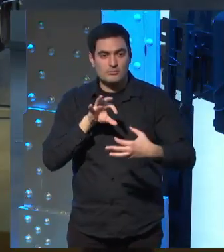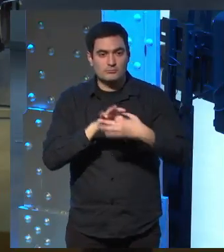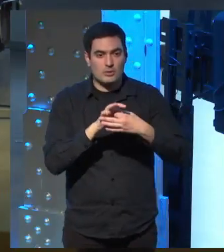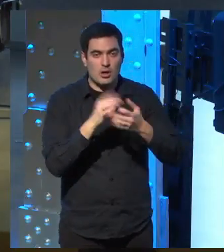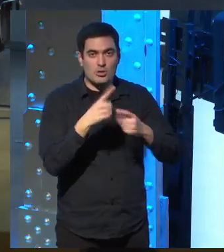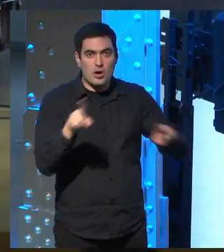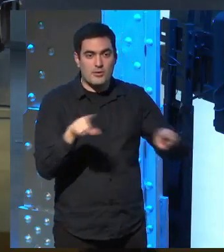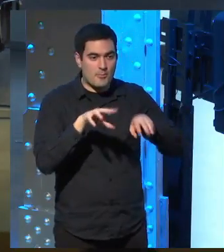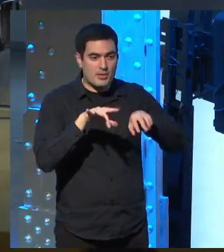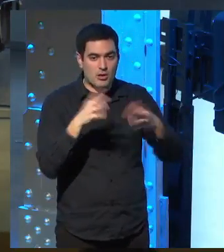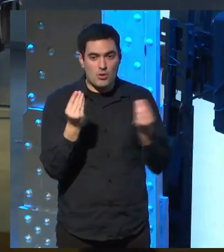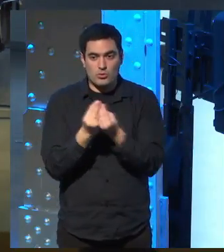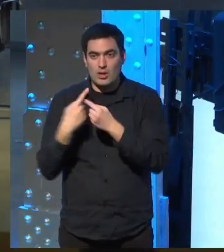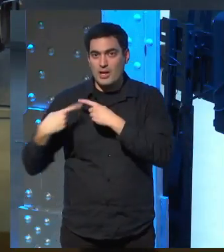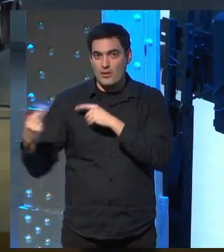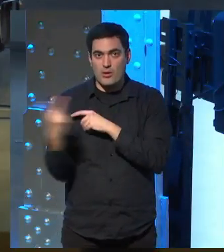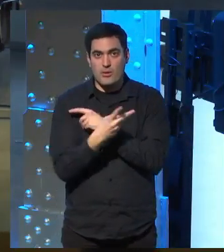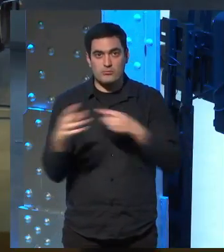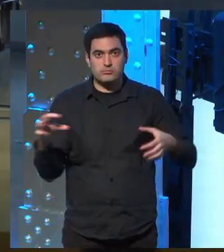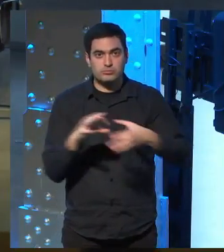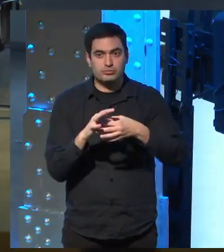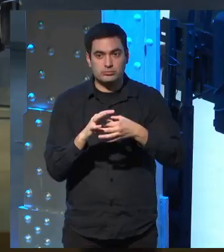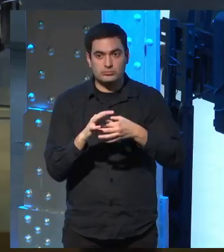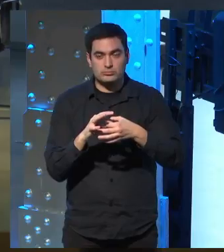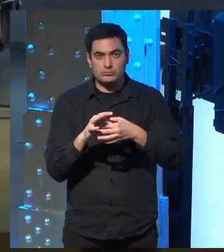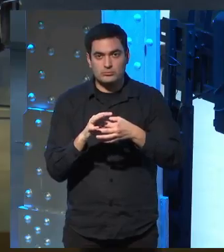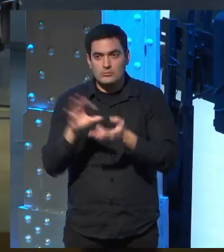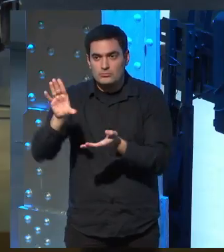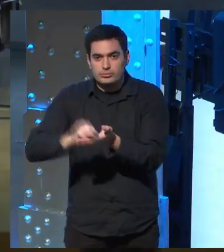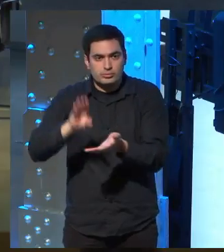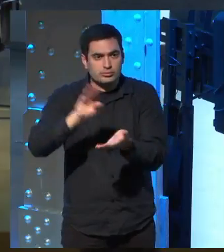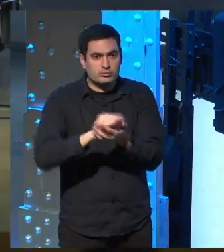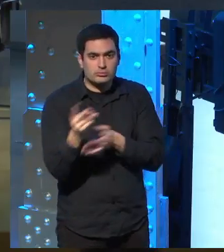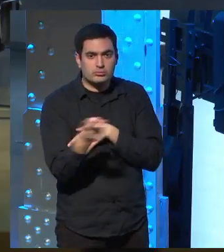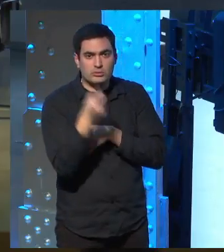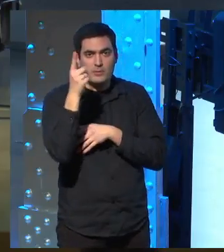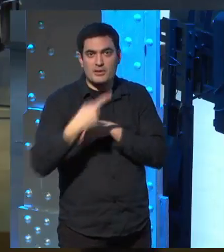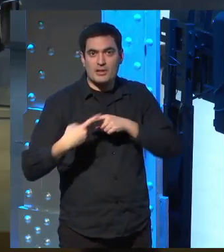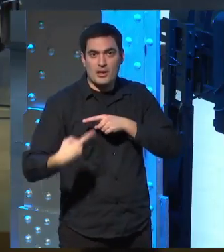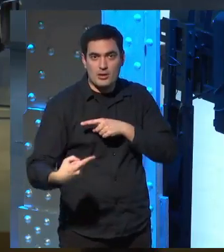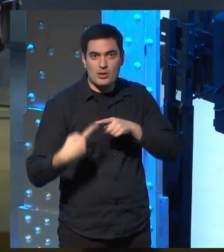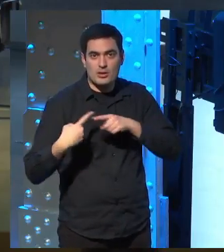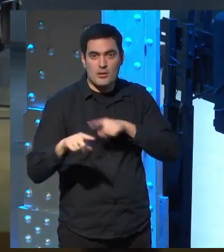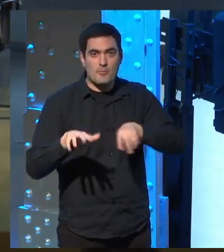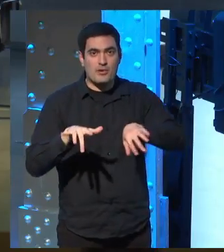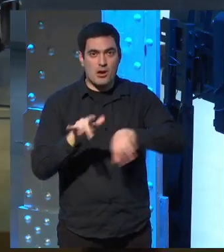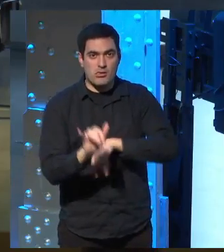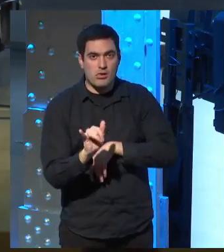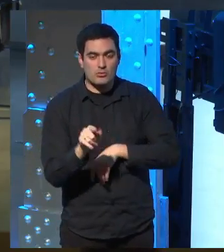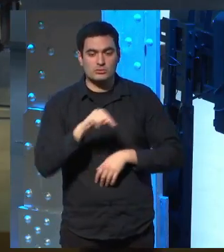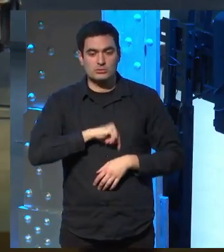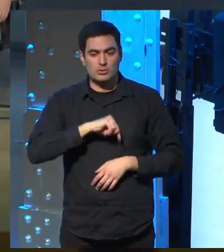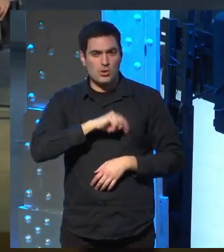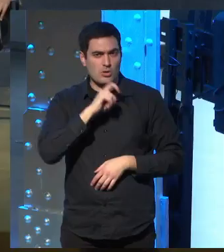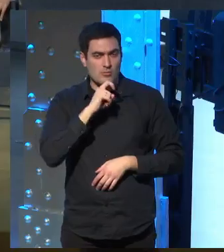concierto de piano con la tradición, ¿no? Es decir, la recapitulación que hay de de la tradición del piano. ¿Cómo lo sientes